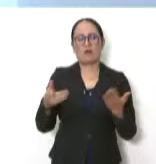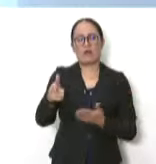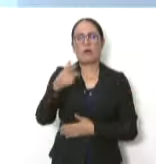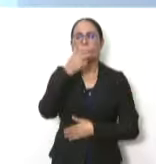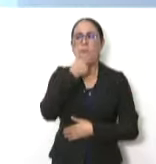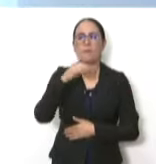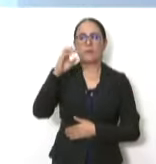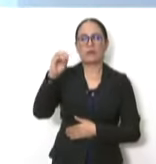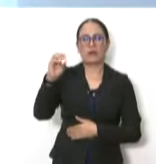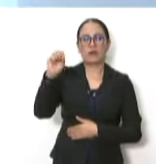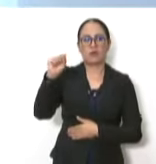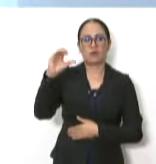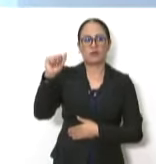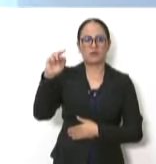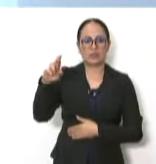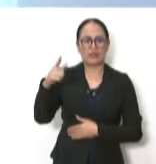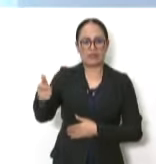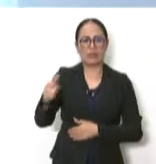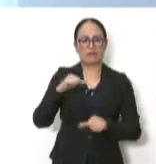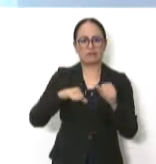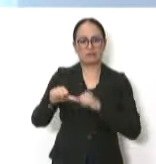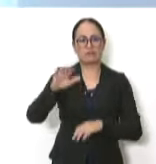del.